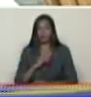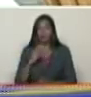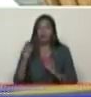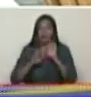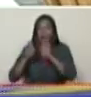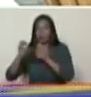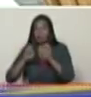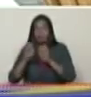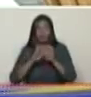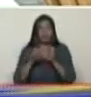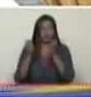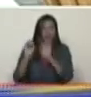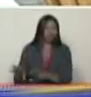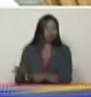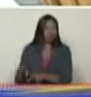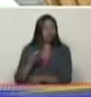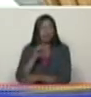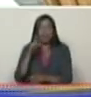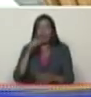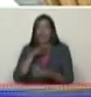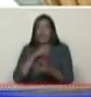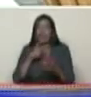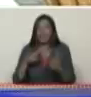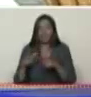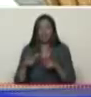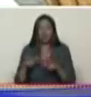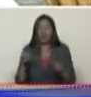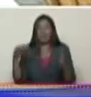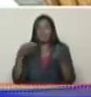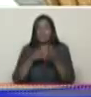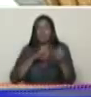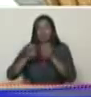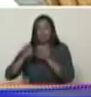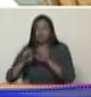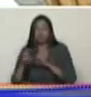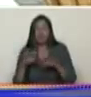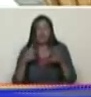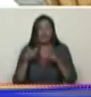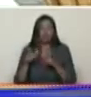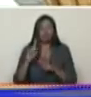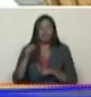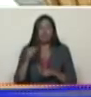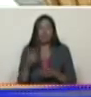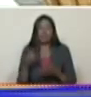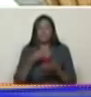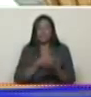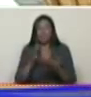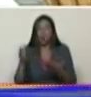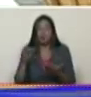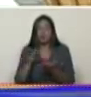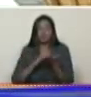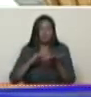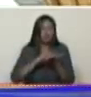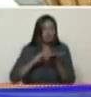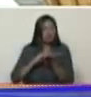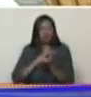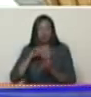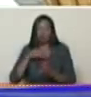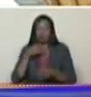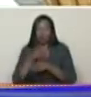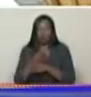diagnóstico. Tenemos 1000 diagnósticos, pero también tenemos 1 millón de soluciones. Llevemos en la